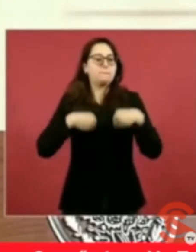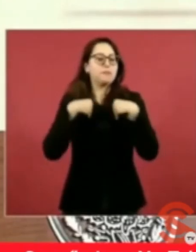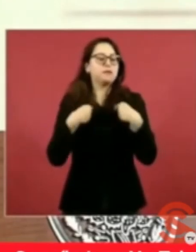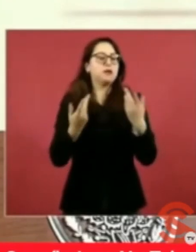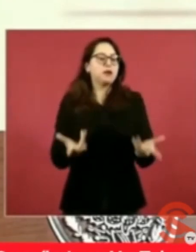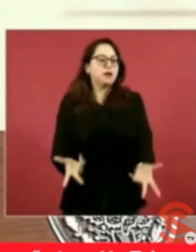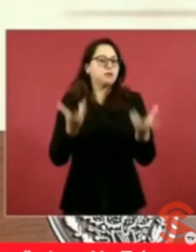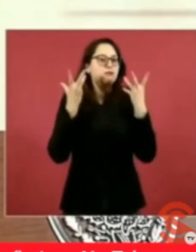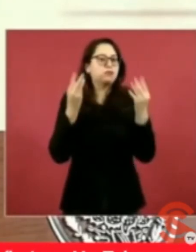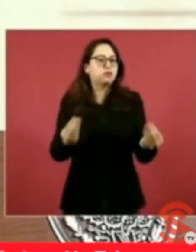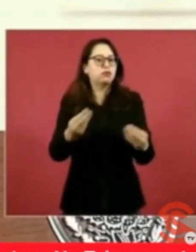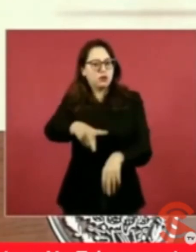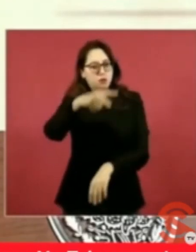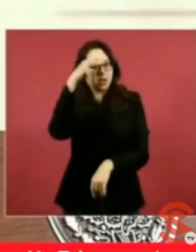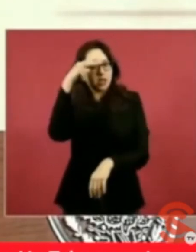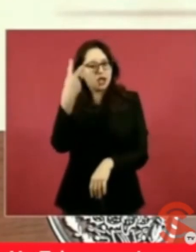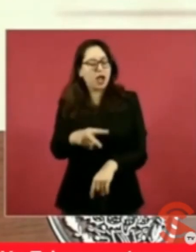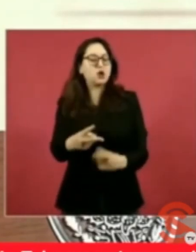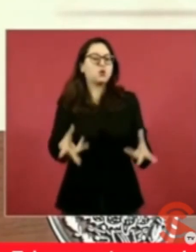migrantes.